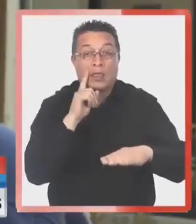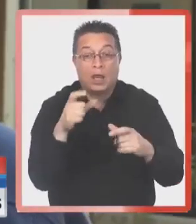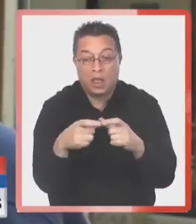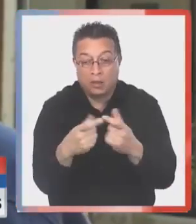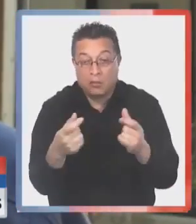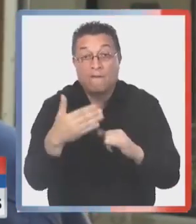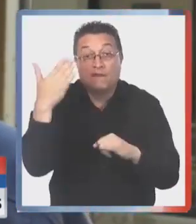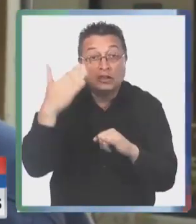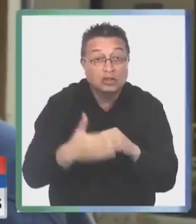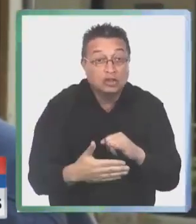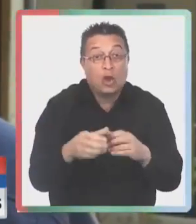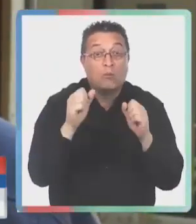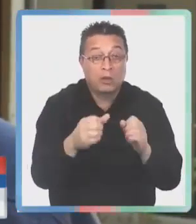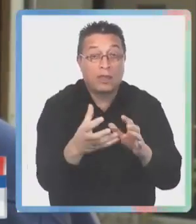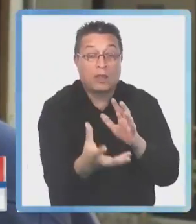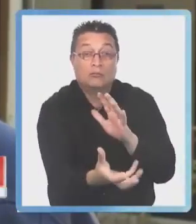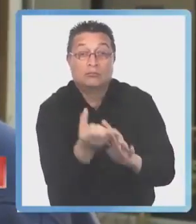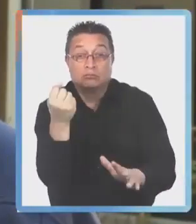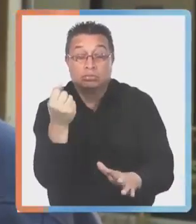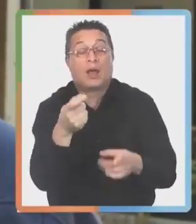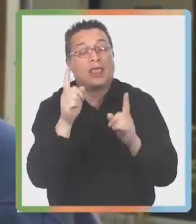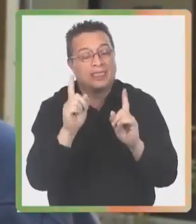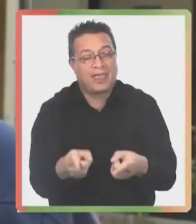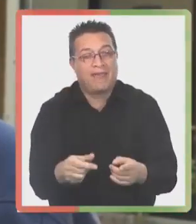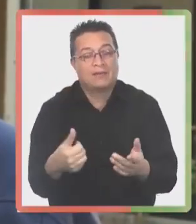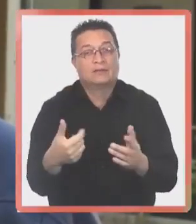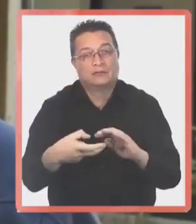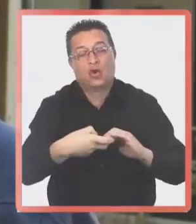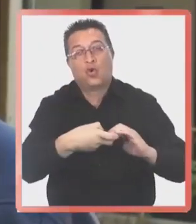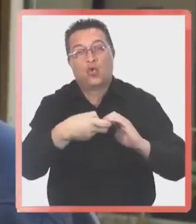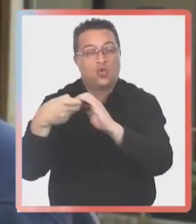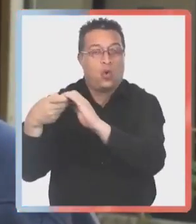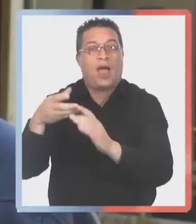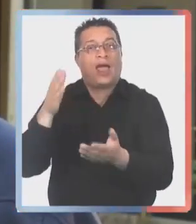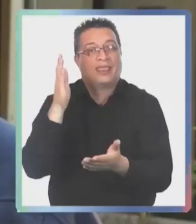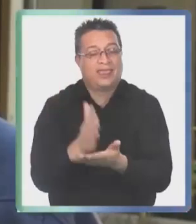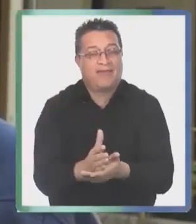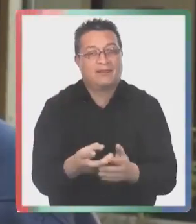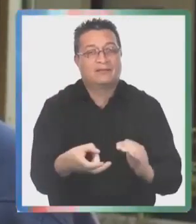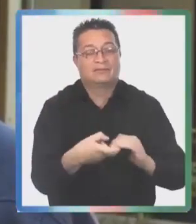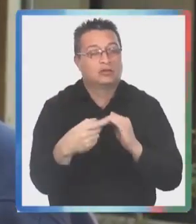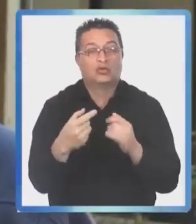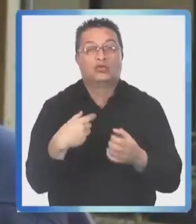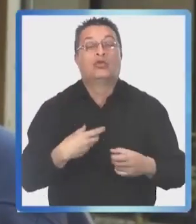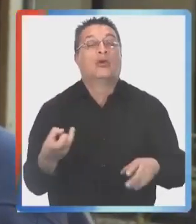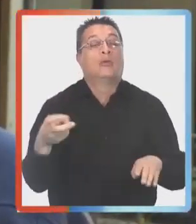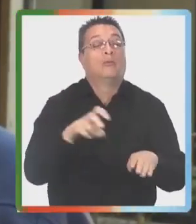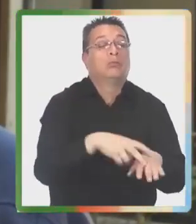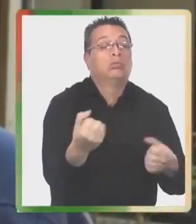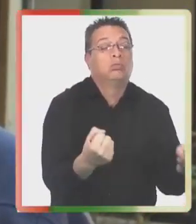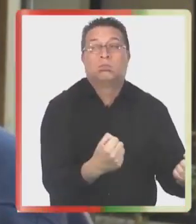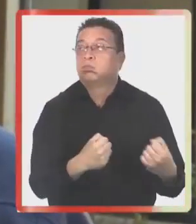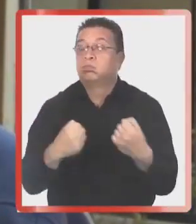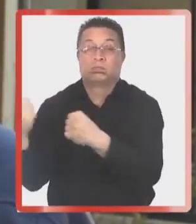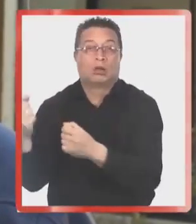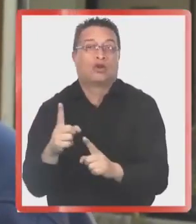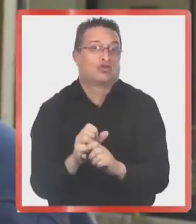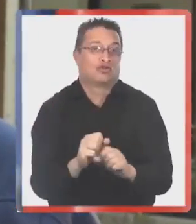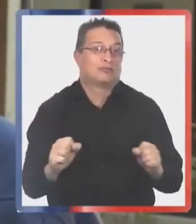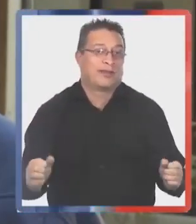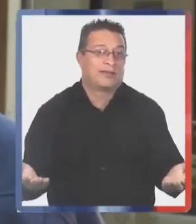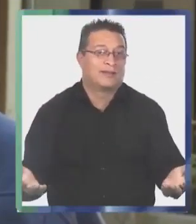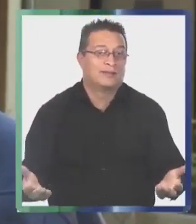estacionó tiene documentación vencida para salir, tiene que salir necesariamente con grúa, no puede ser retirado del